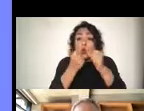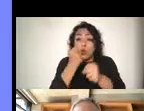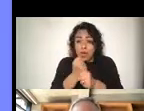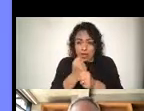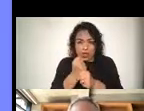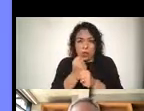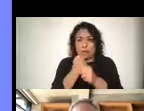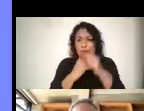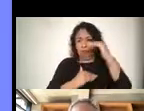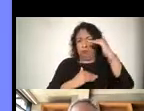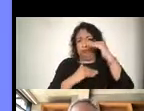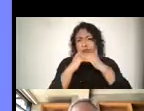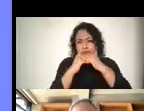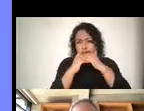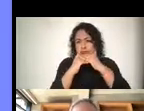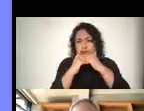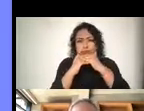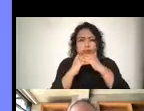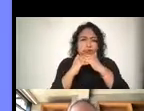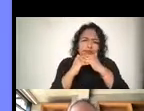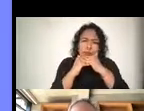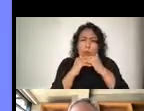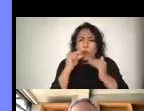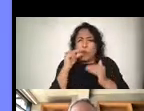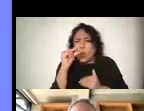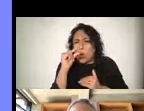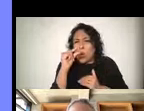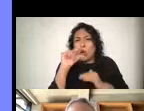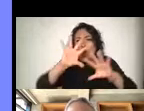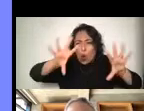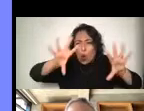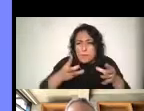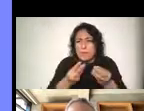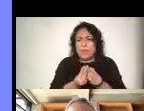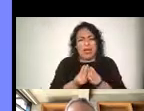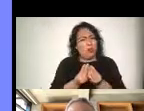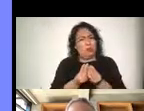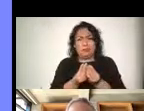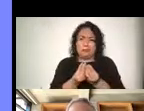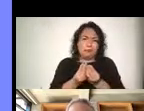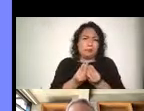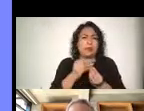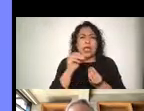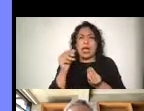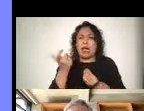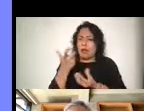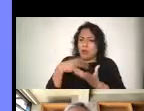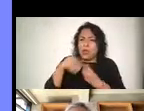un límite muy bajo en el total, digamos, de los ingresos de